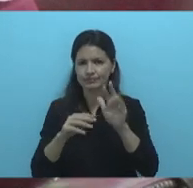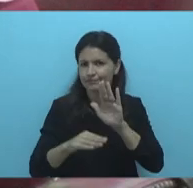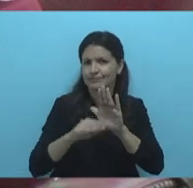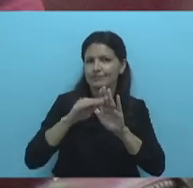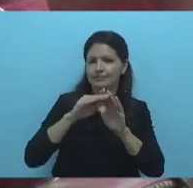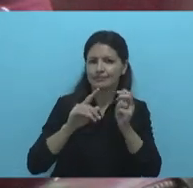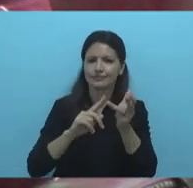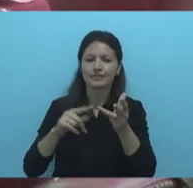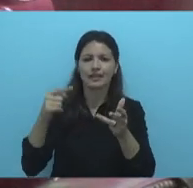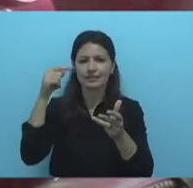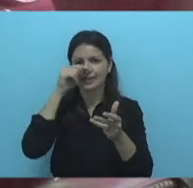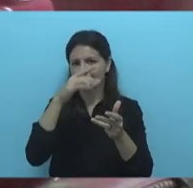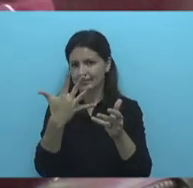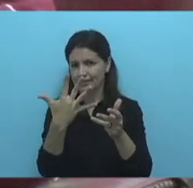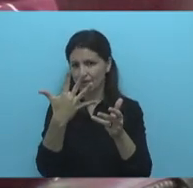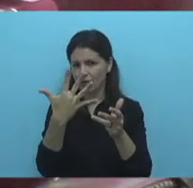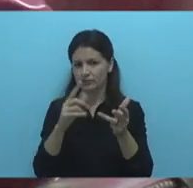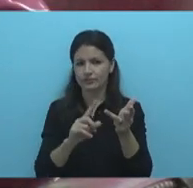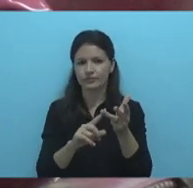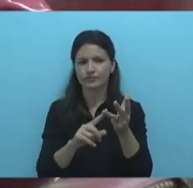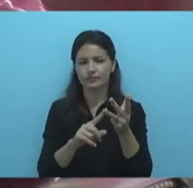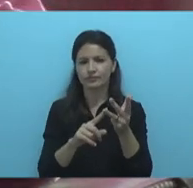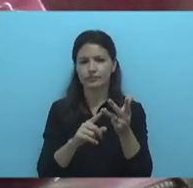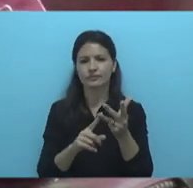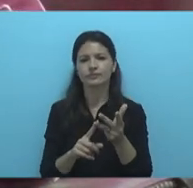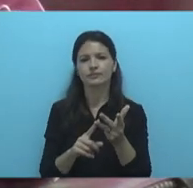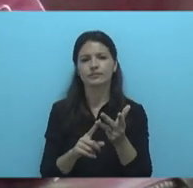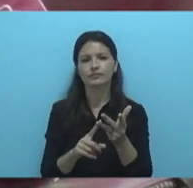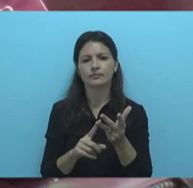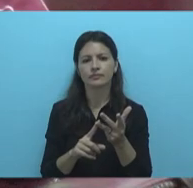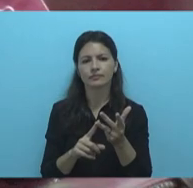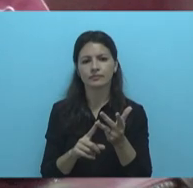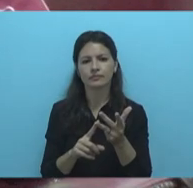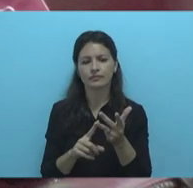El 75, que sería.